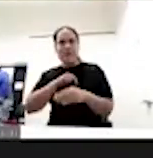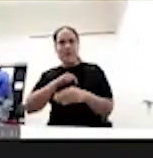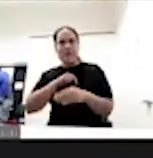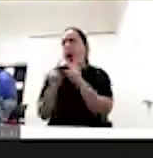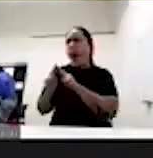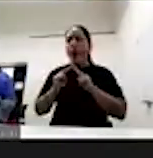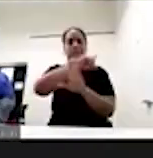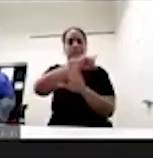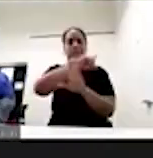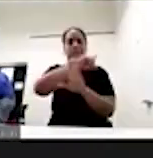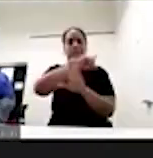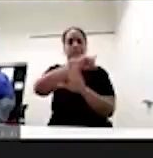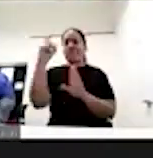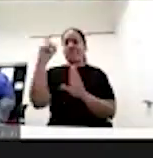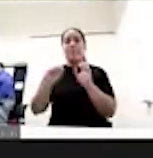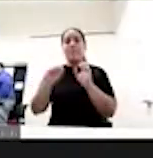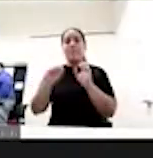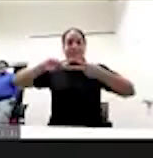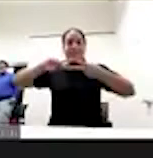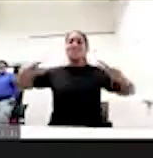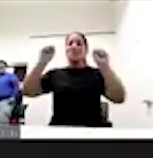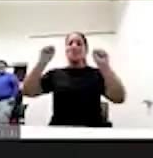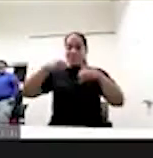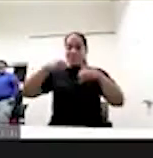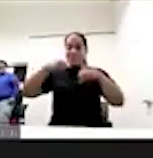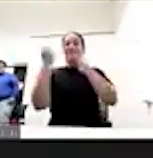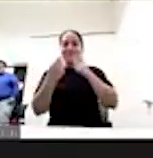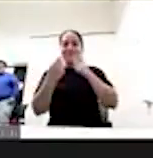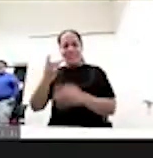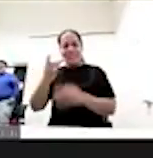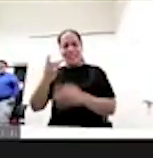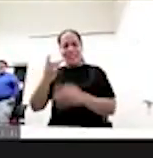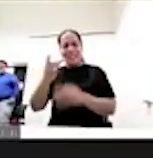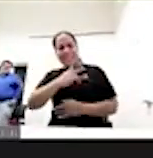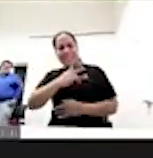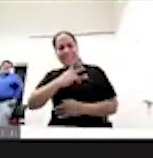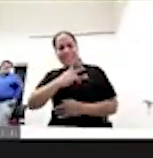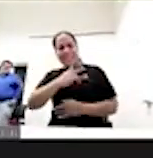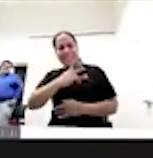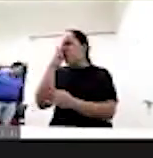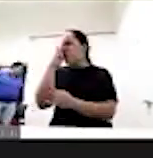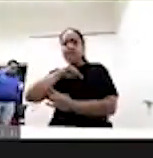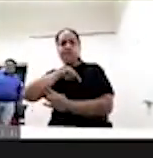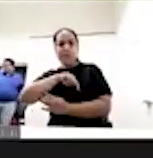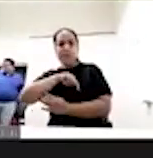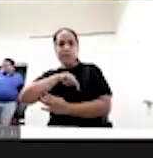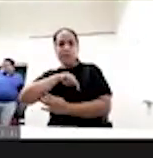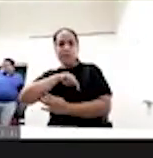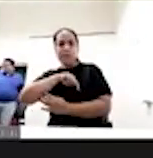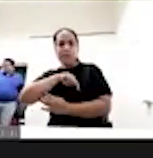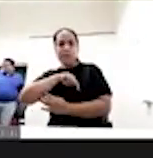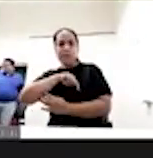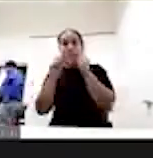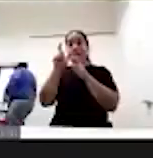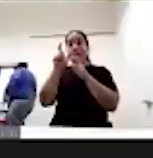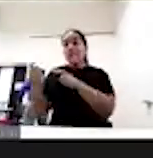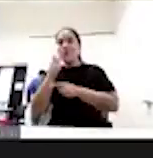cambiar. Esta sensación de incertidumbre ha despertado alarmas en